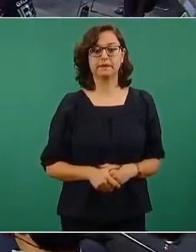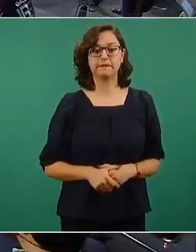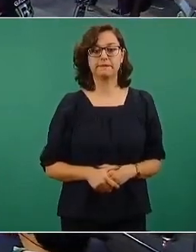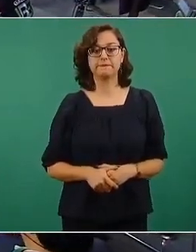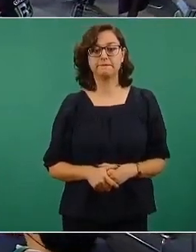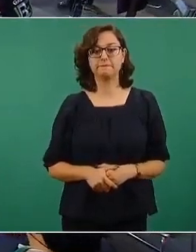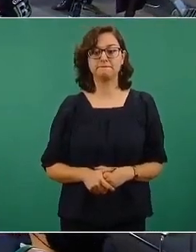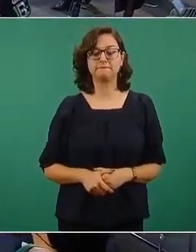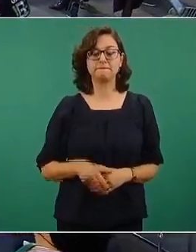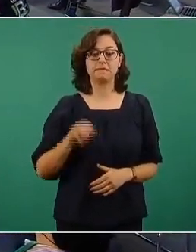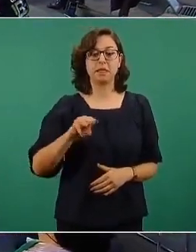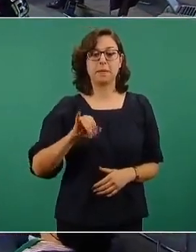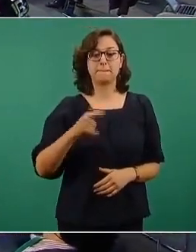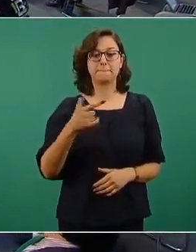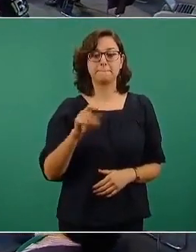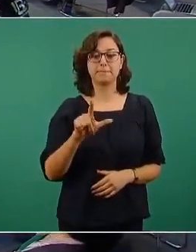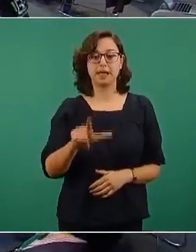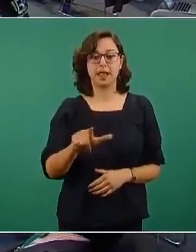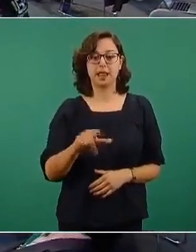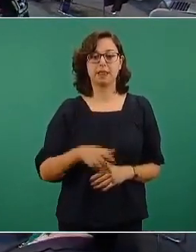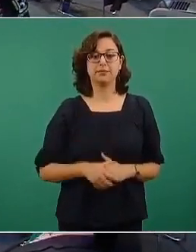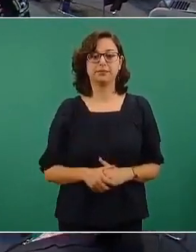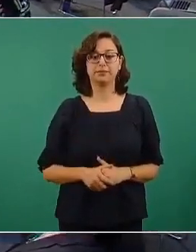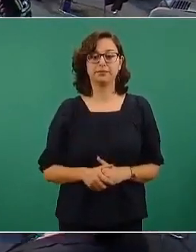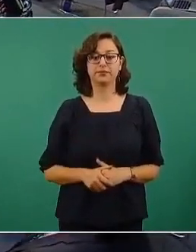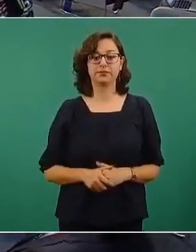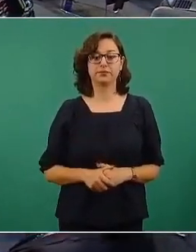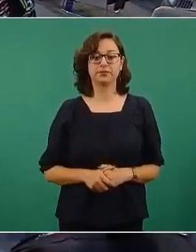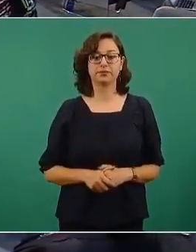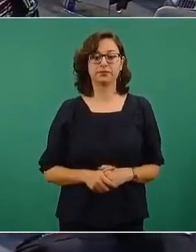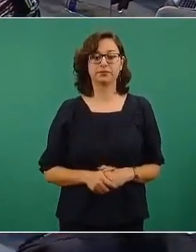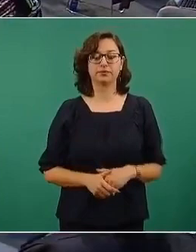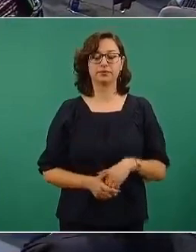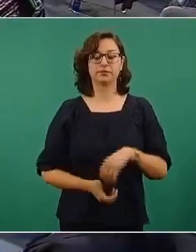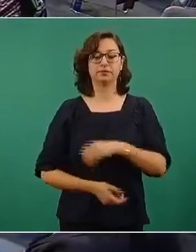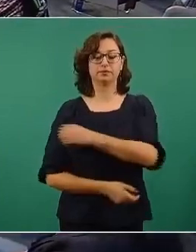Vamos con Miguel Velázquez.